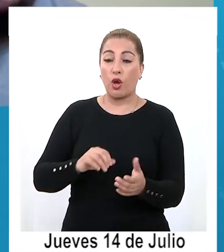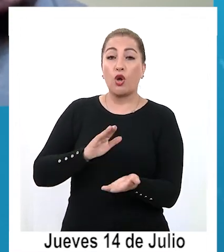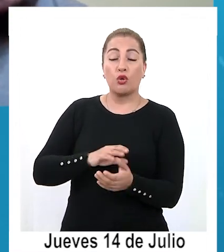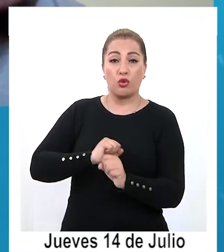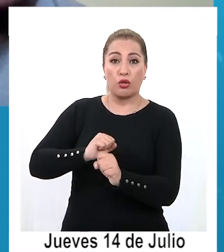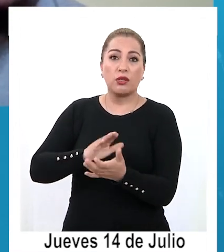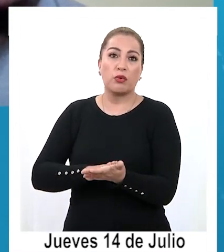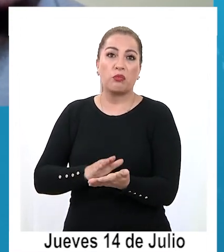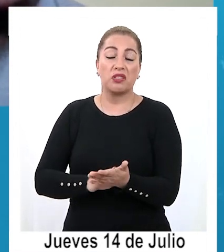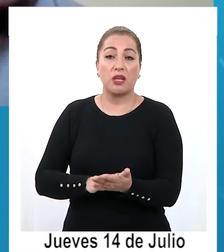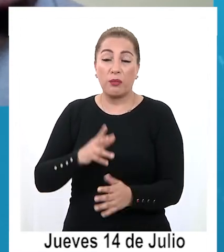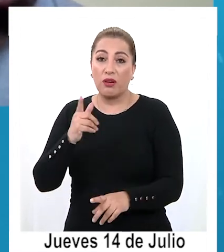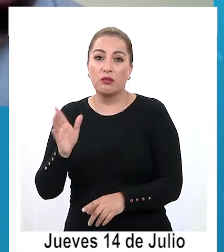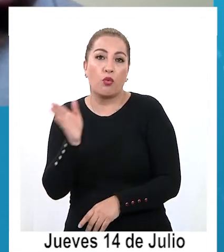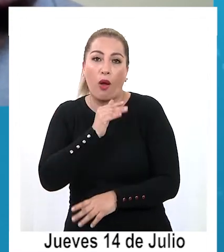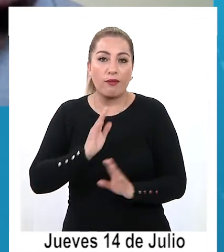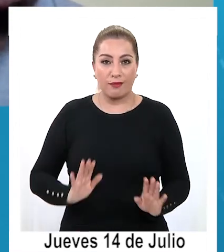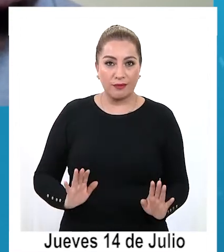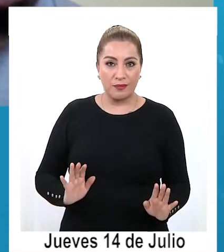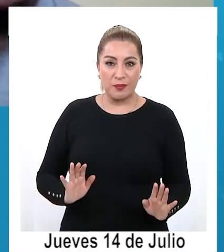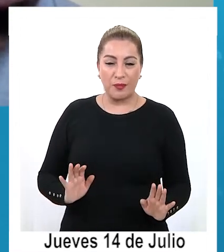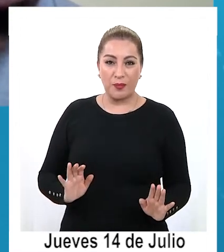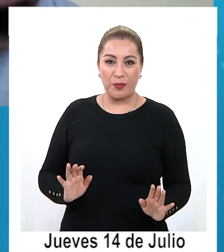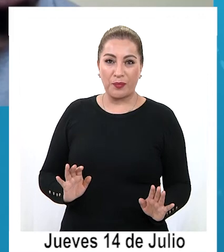uno podría llegar a entenderlo, pero no hay.